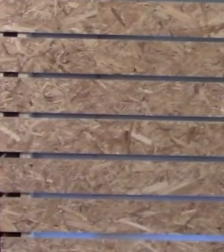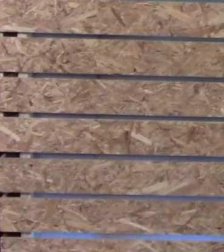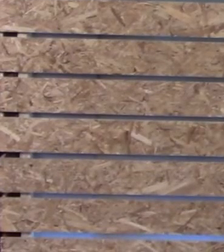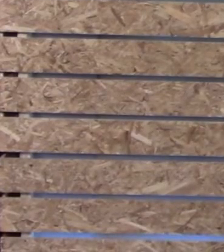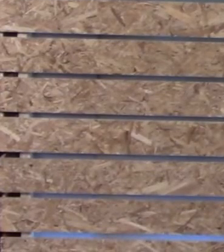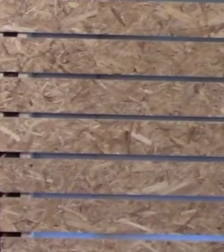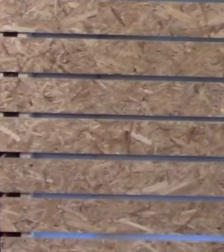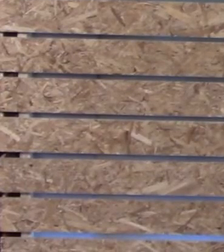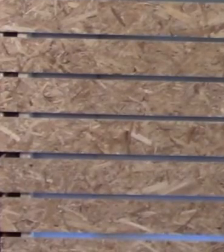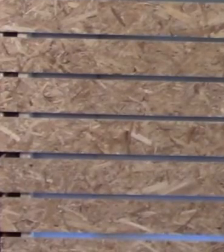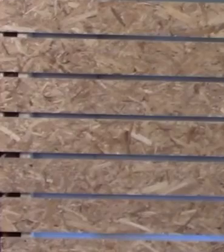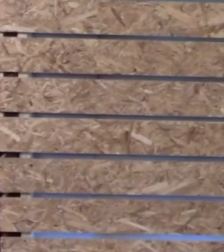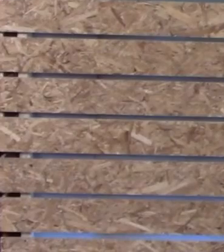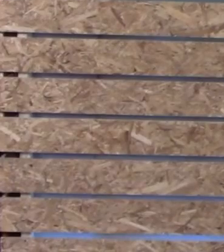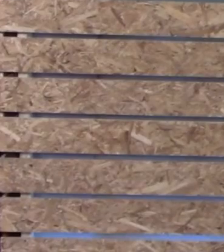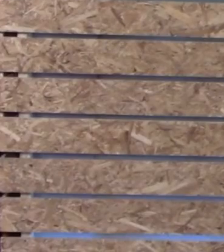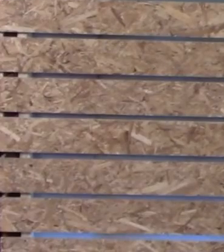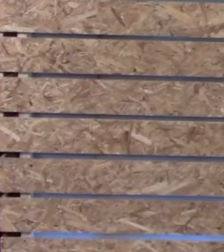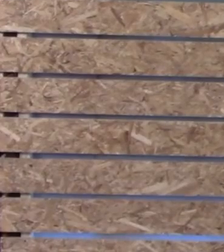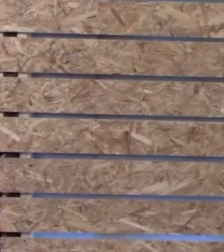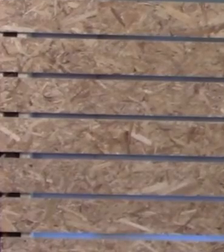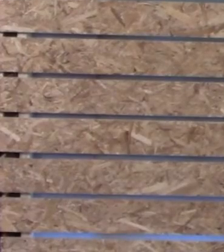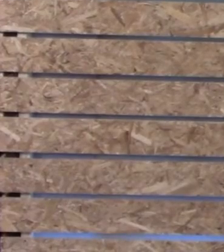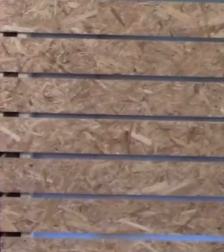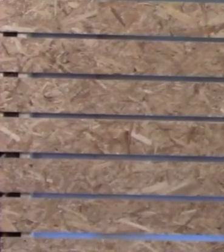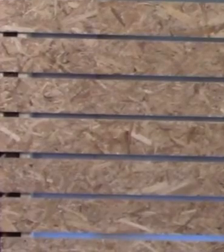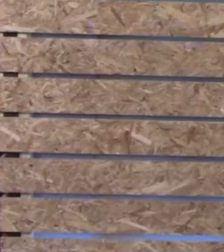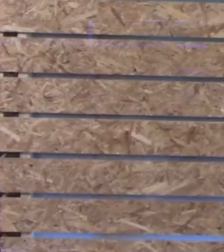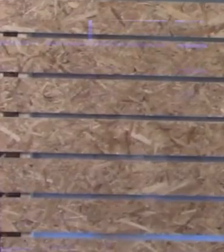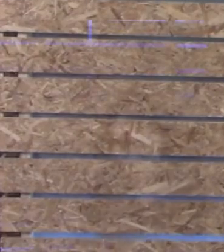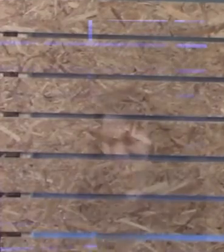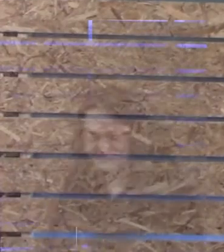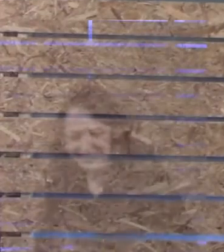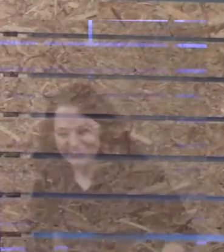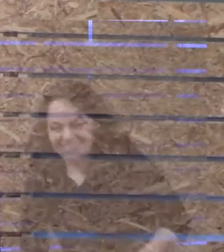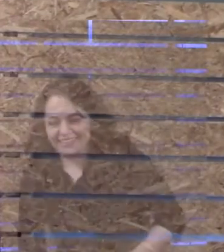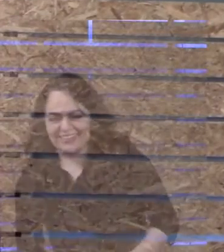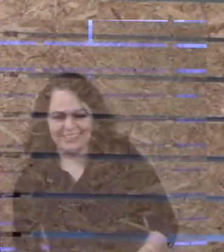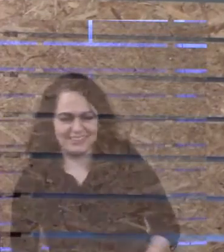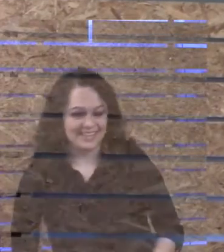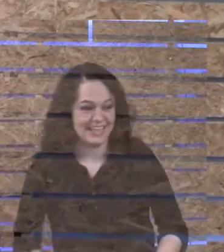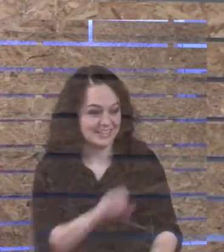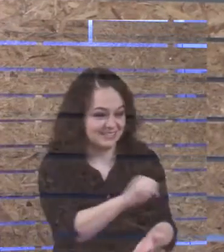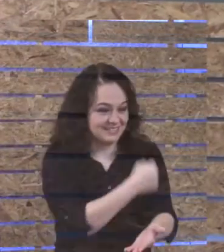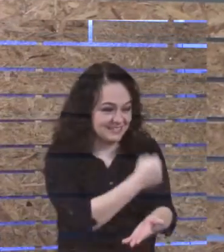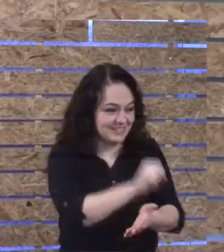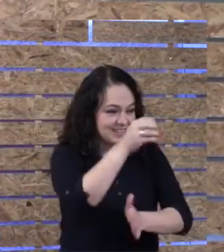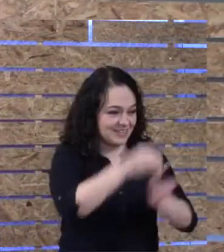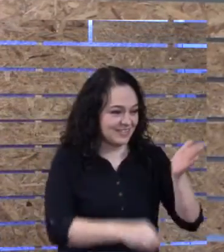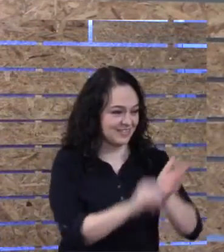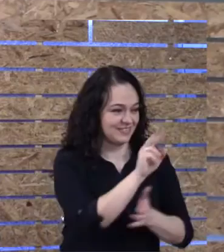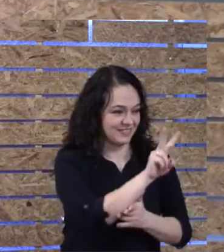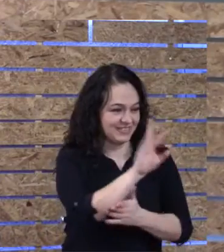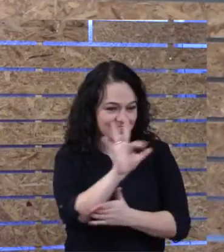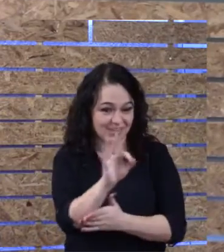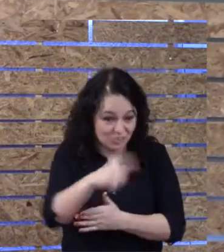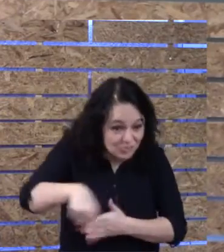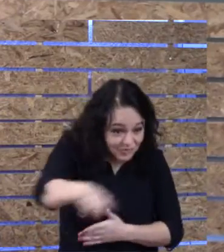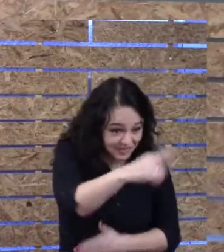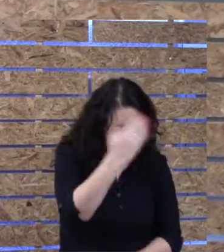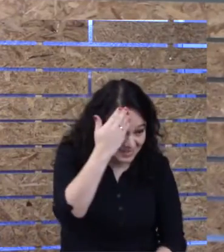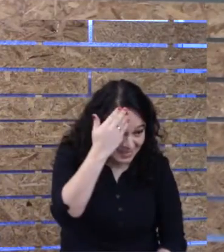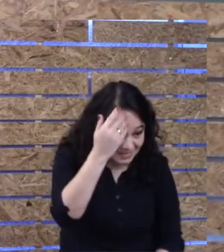Esa debe ser mejor, yo creo, que la versión adultos. Bueno, Salmo 23. ¿Quiénes de ustedes conocen el Salmo